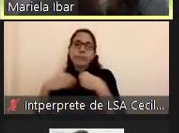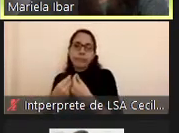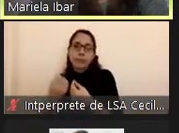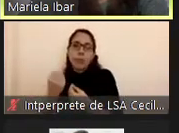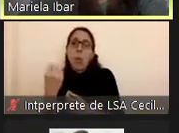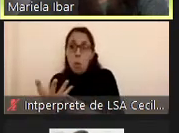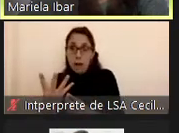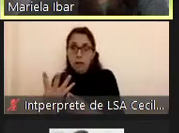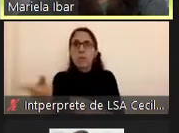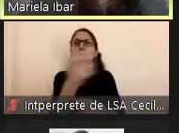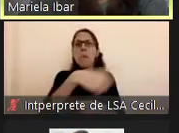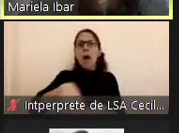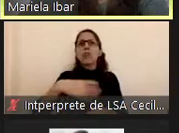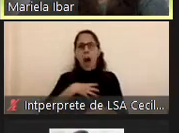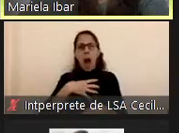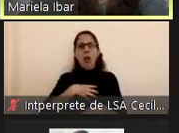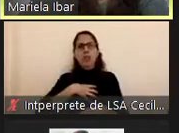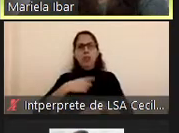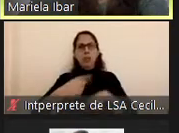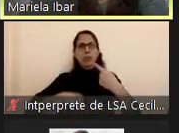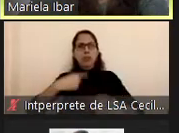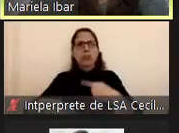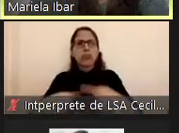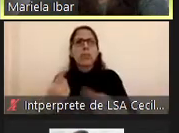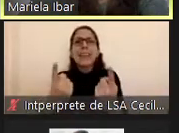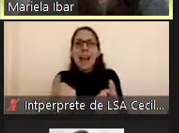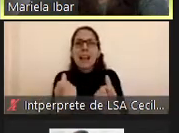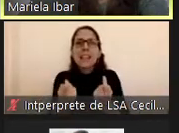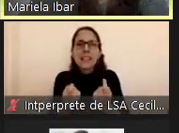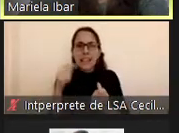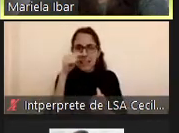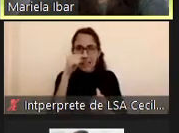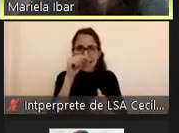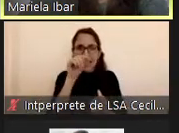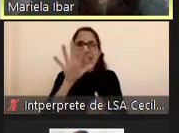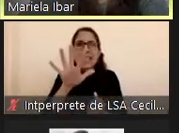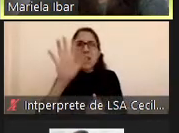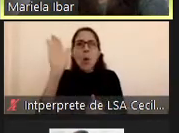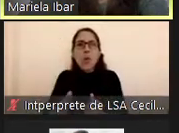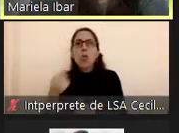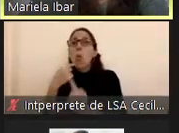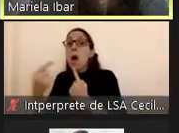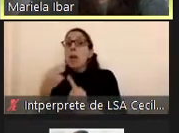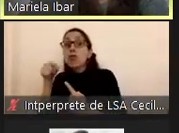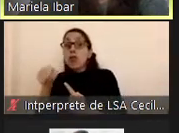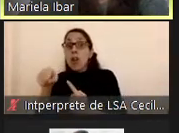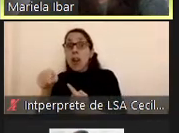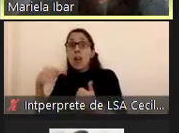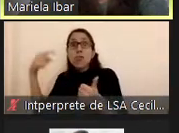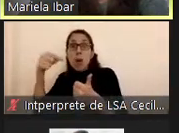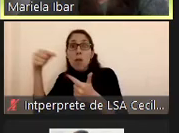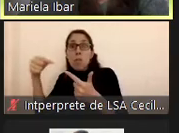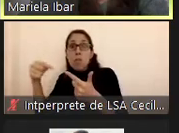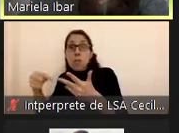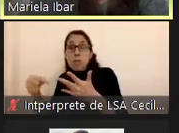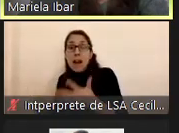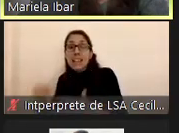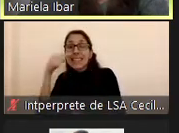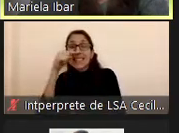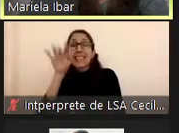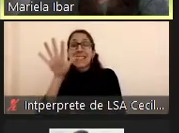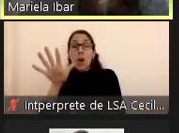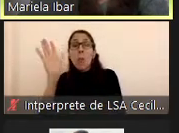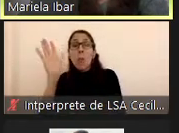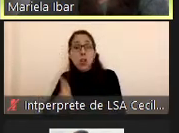su condición, tener el 75% de los cuestionarios aprobados, ¿sí?